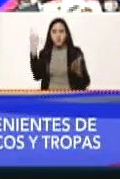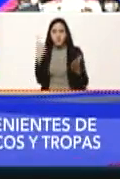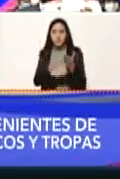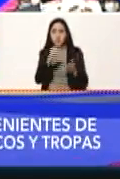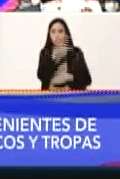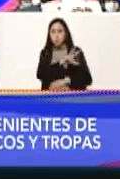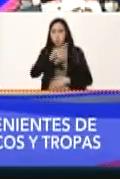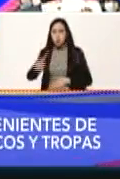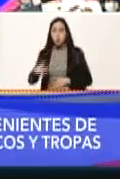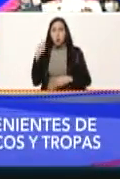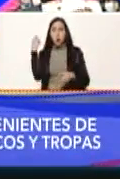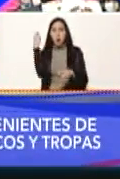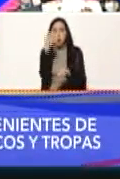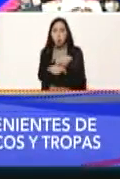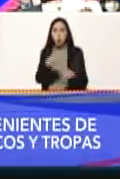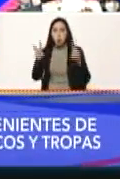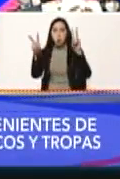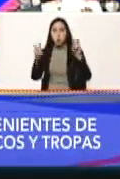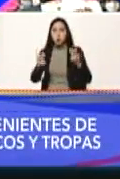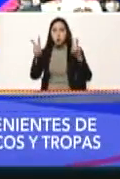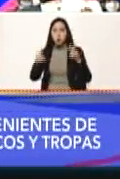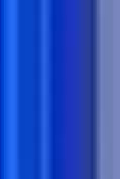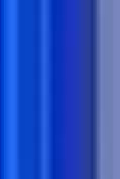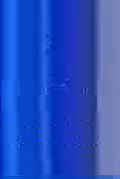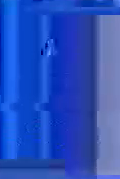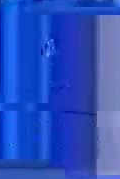nuevos graduandos y graduandas.